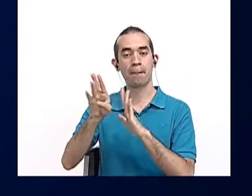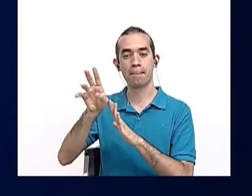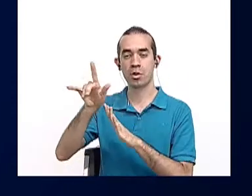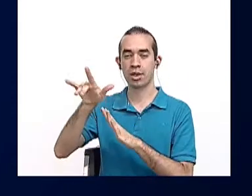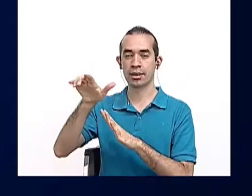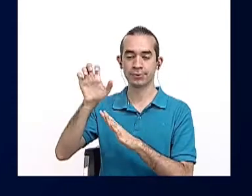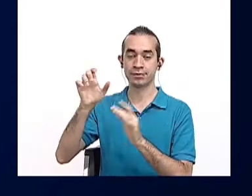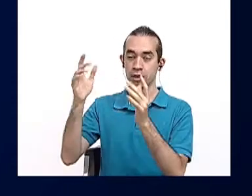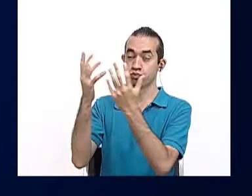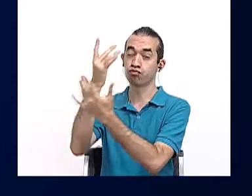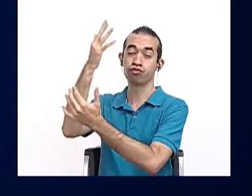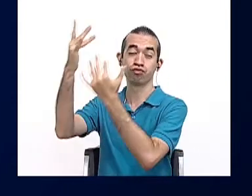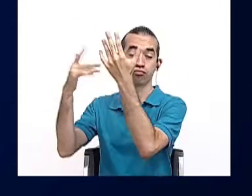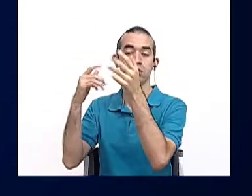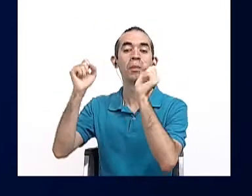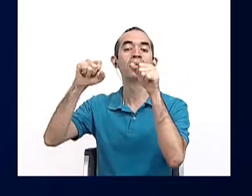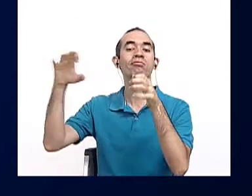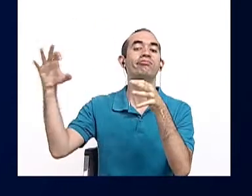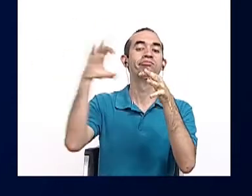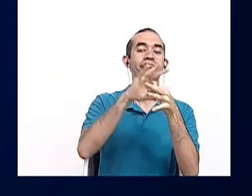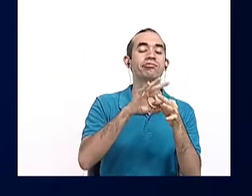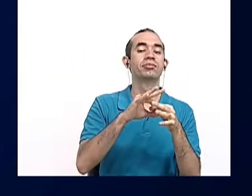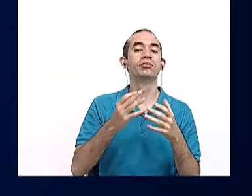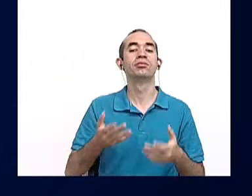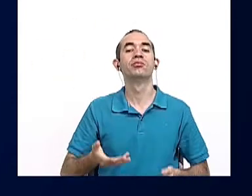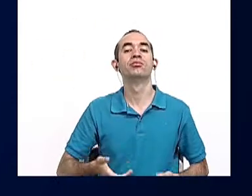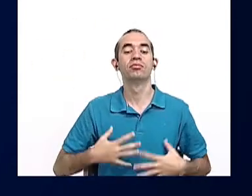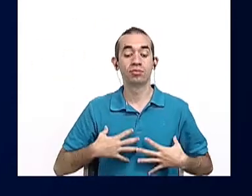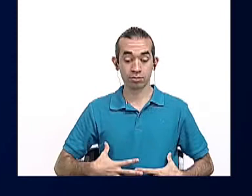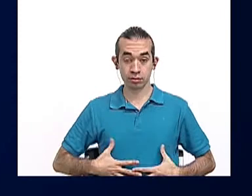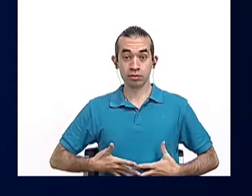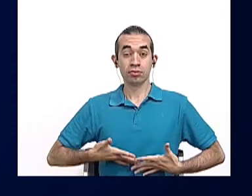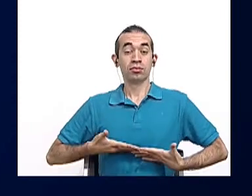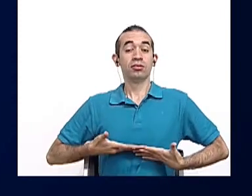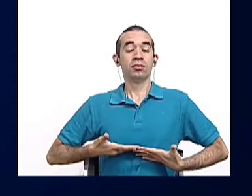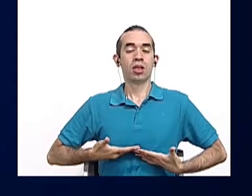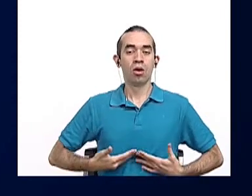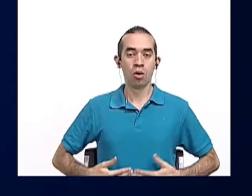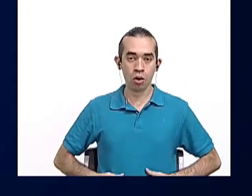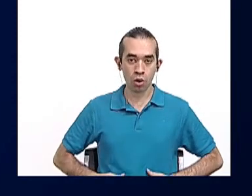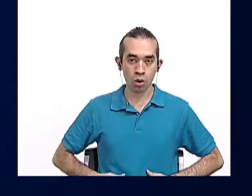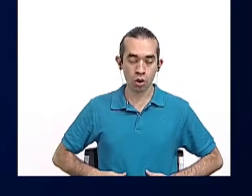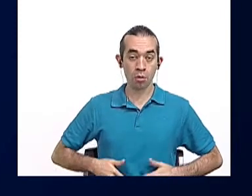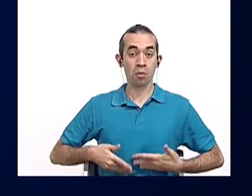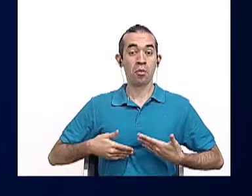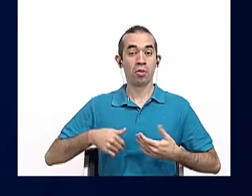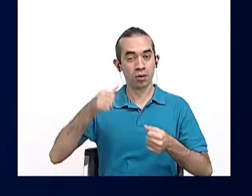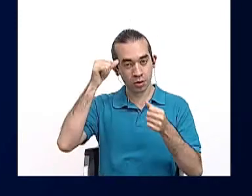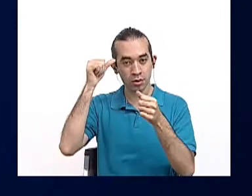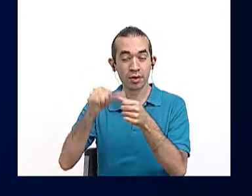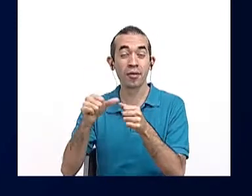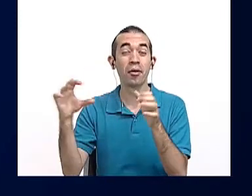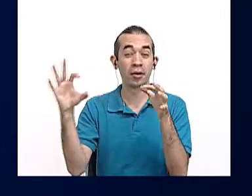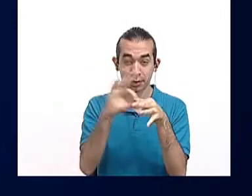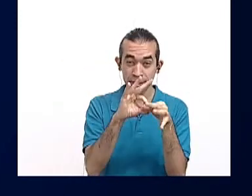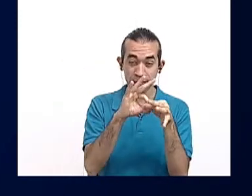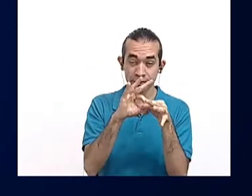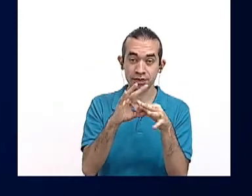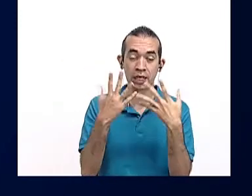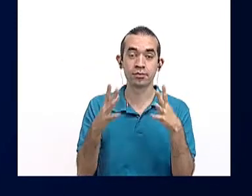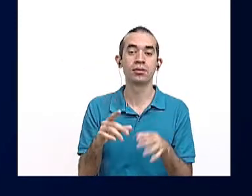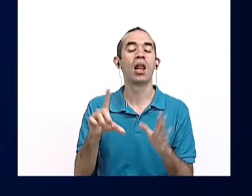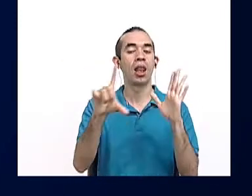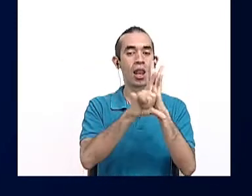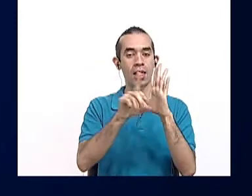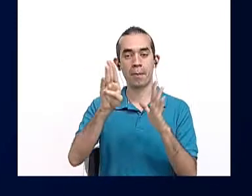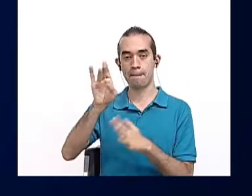también vimos cómo la podíamos relacionar con la respiración diafragmática. ¿Sí se acuerdan de ese enunciado? Muy bien, la ley de